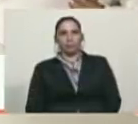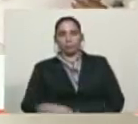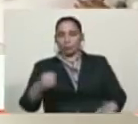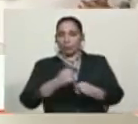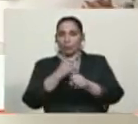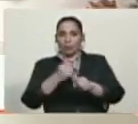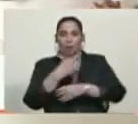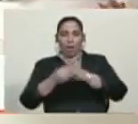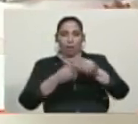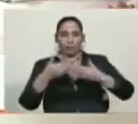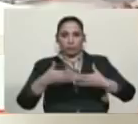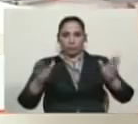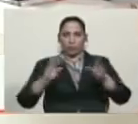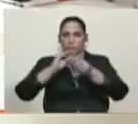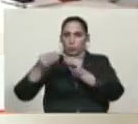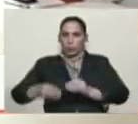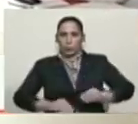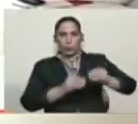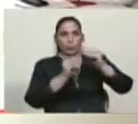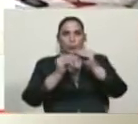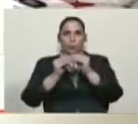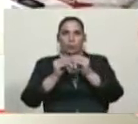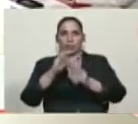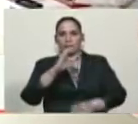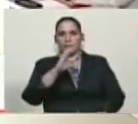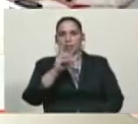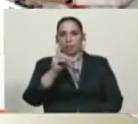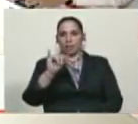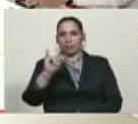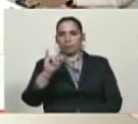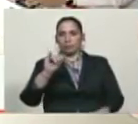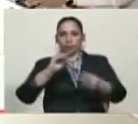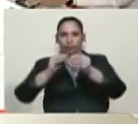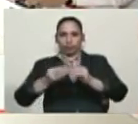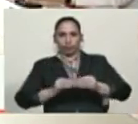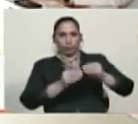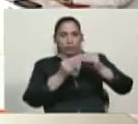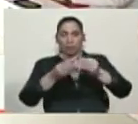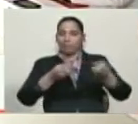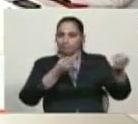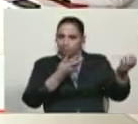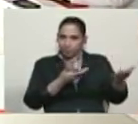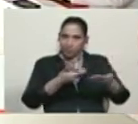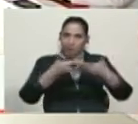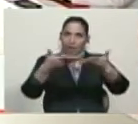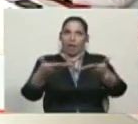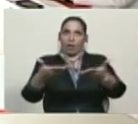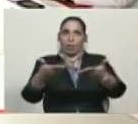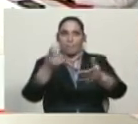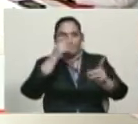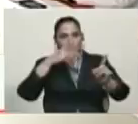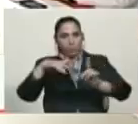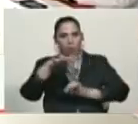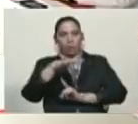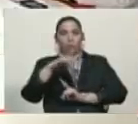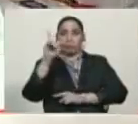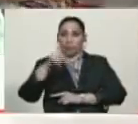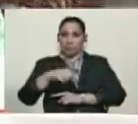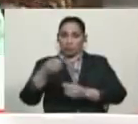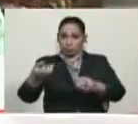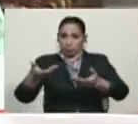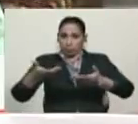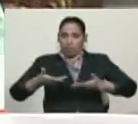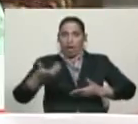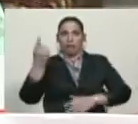han hecho de arreglo de arreglo para todo esto un regalo para el pueblo regalo yo también recibe un regalo